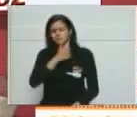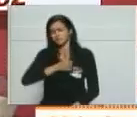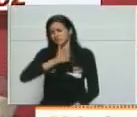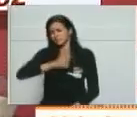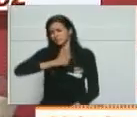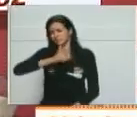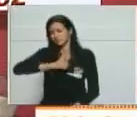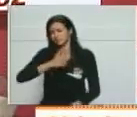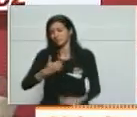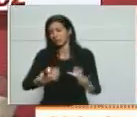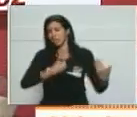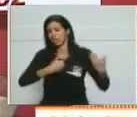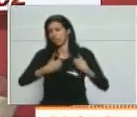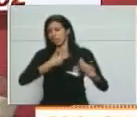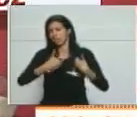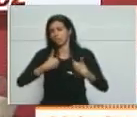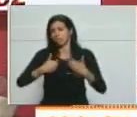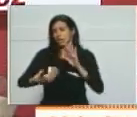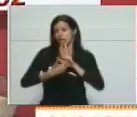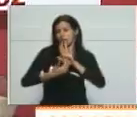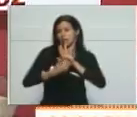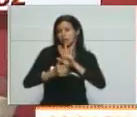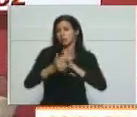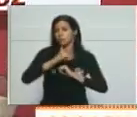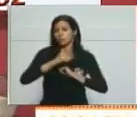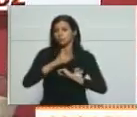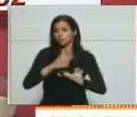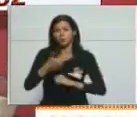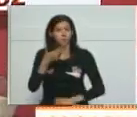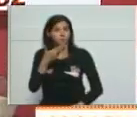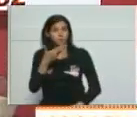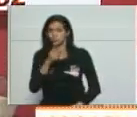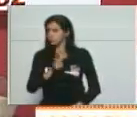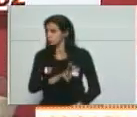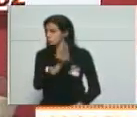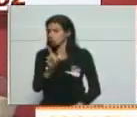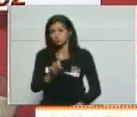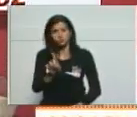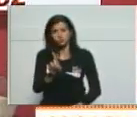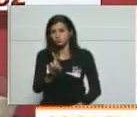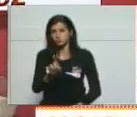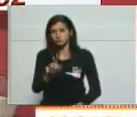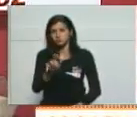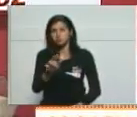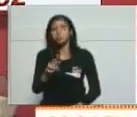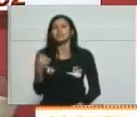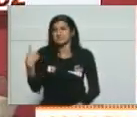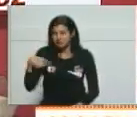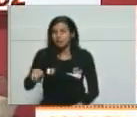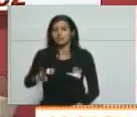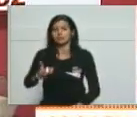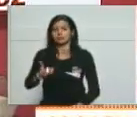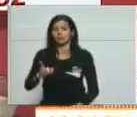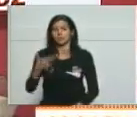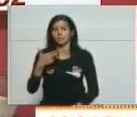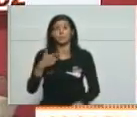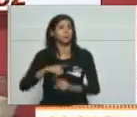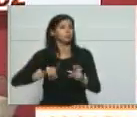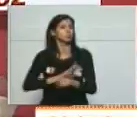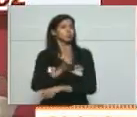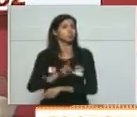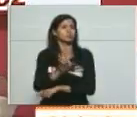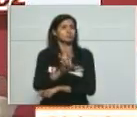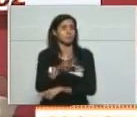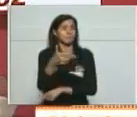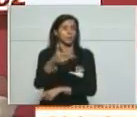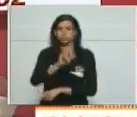aguantó todos los ataques y no hizo uso de las armas de fuego, aún teniéndolas, y estaba siendo atacado